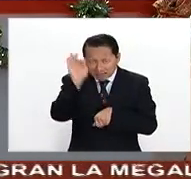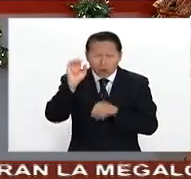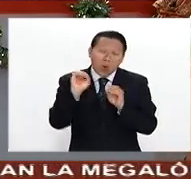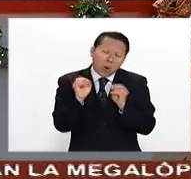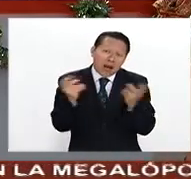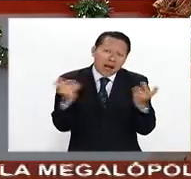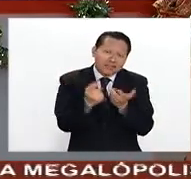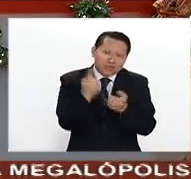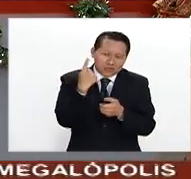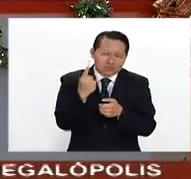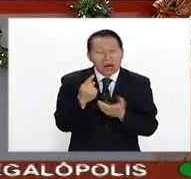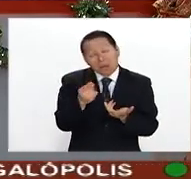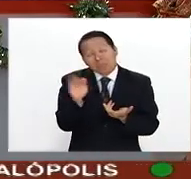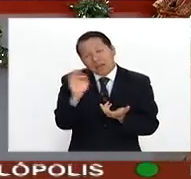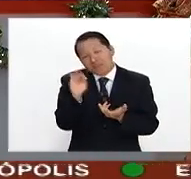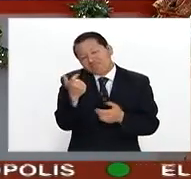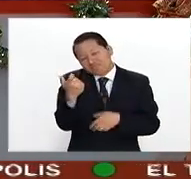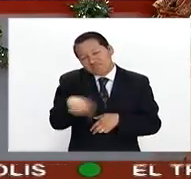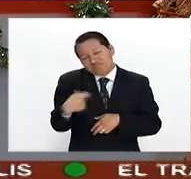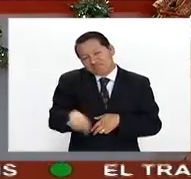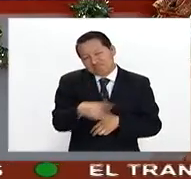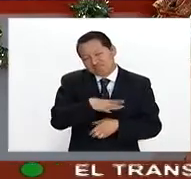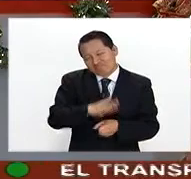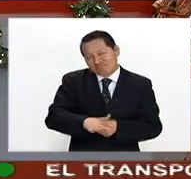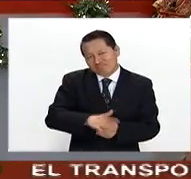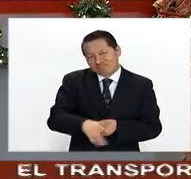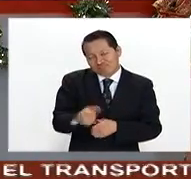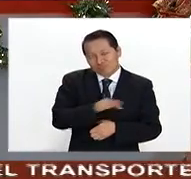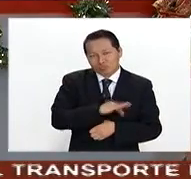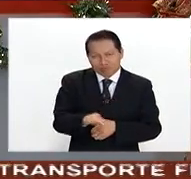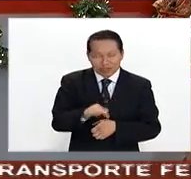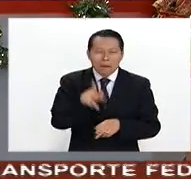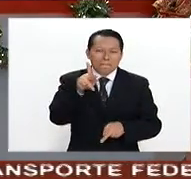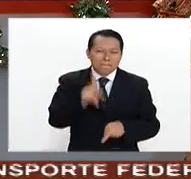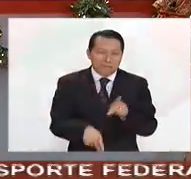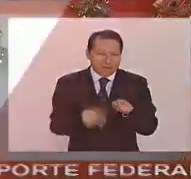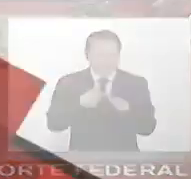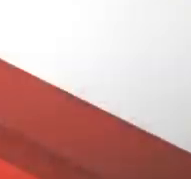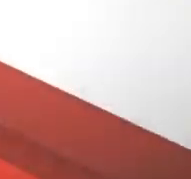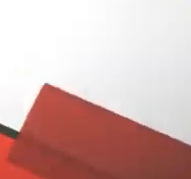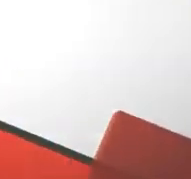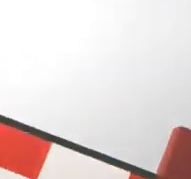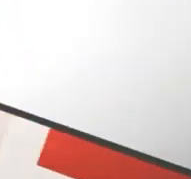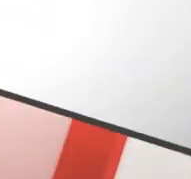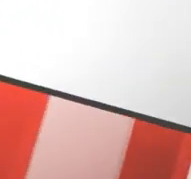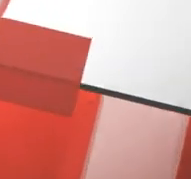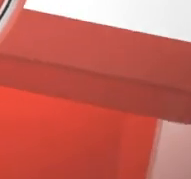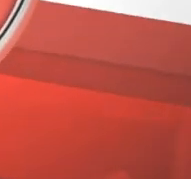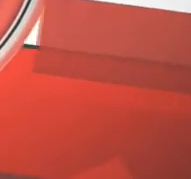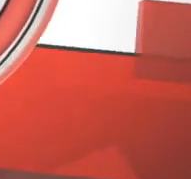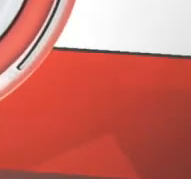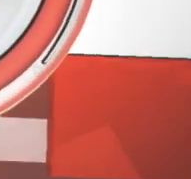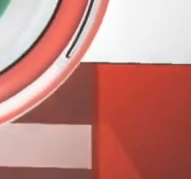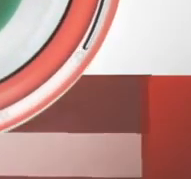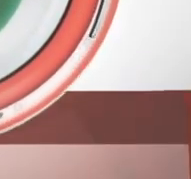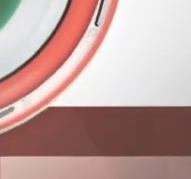hacerlo porque además tiene mucho dinero. Bueno, vamos a una pausa. Estás viendo México al Día.